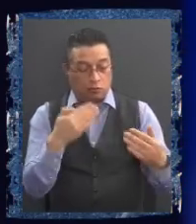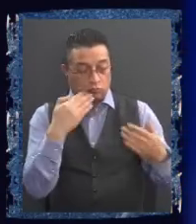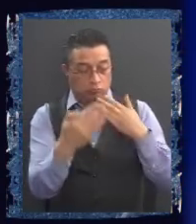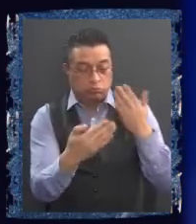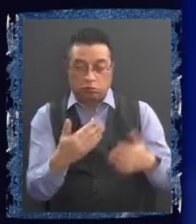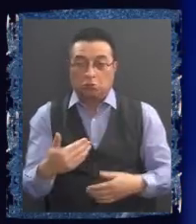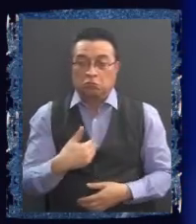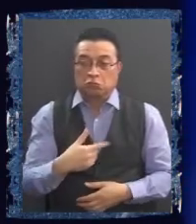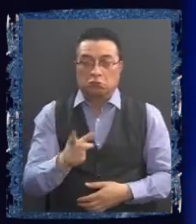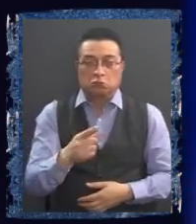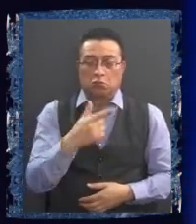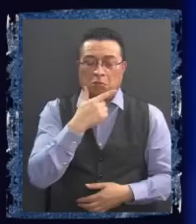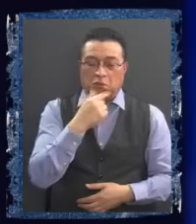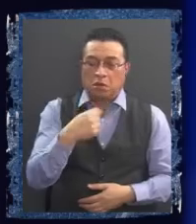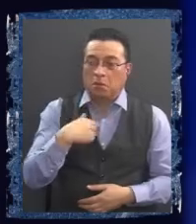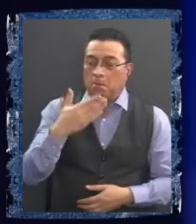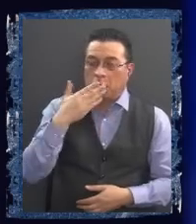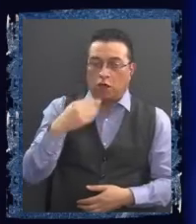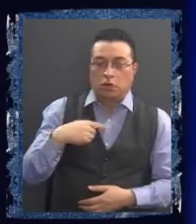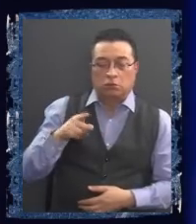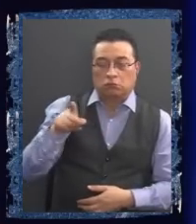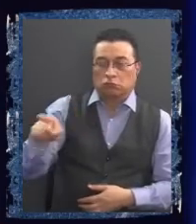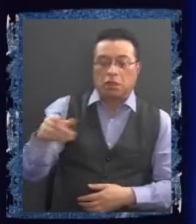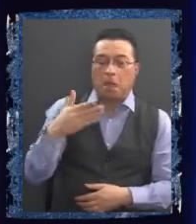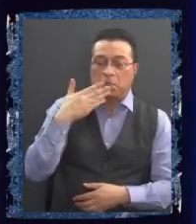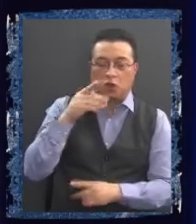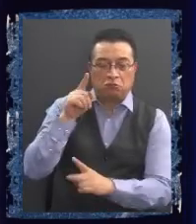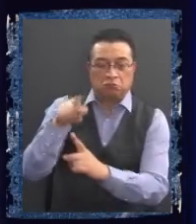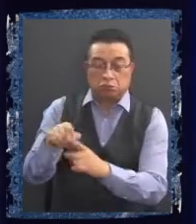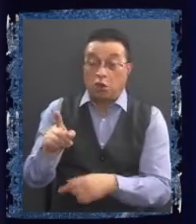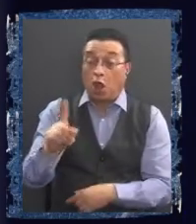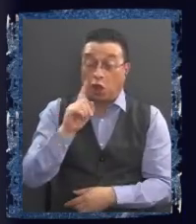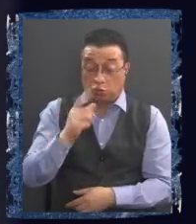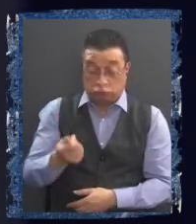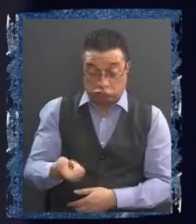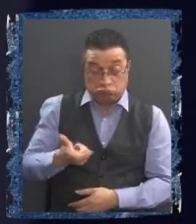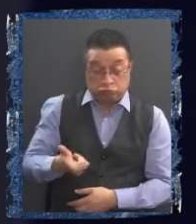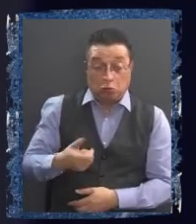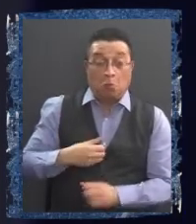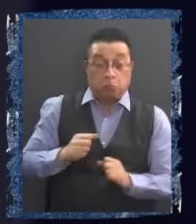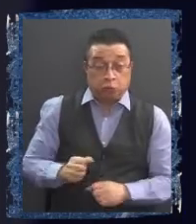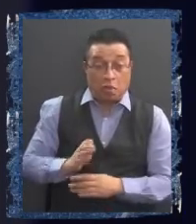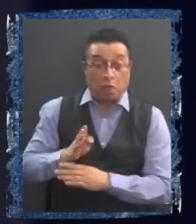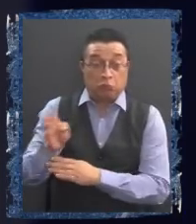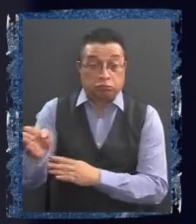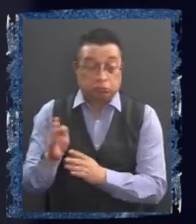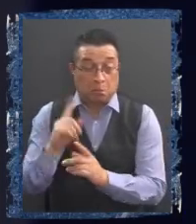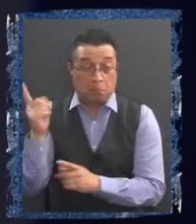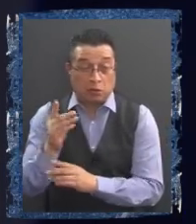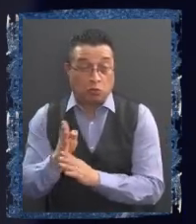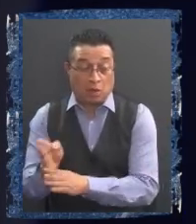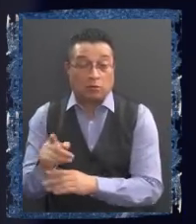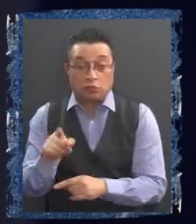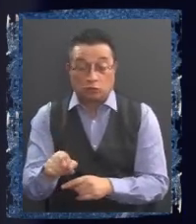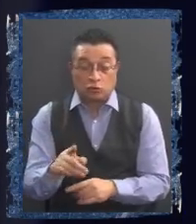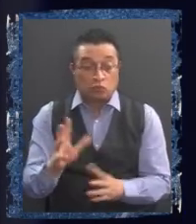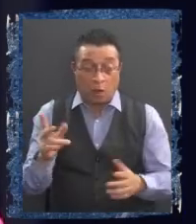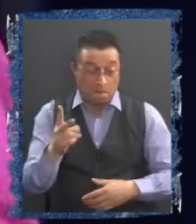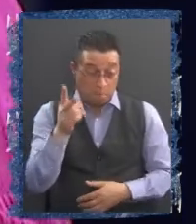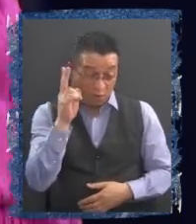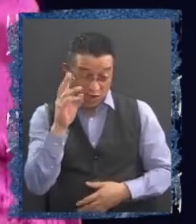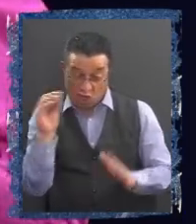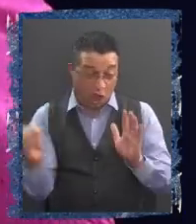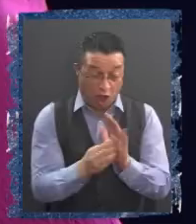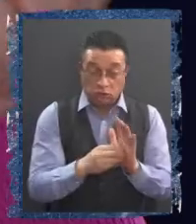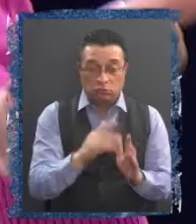realidad me gusta atenderme en tal parte, y si tiene poder adquisitivo lo va a poder hacer. Esto no es nada, está prohibido.